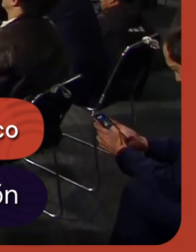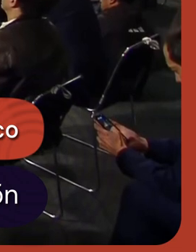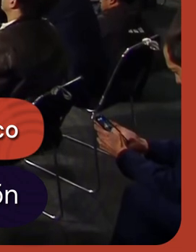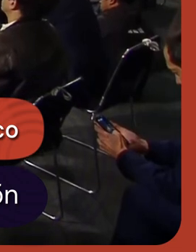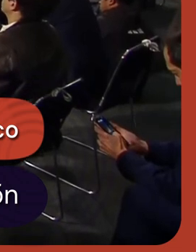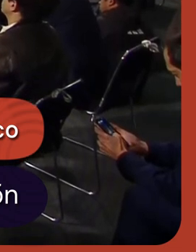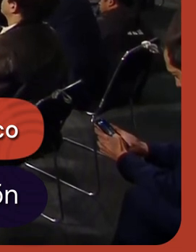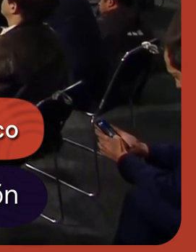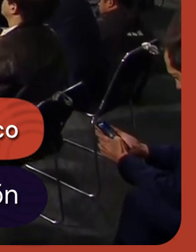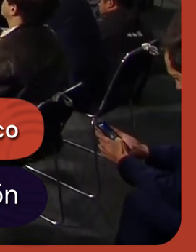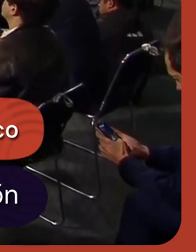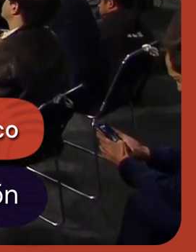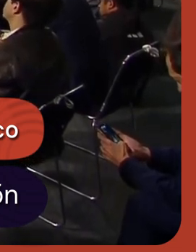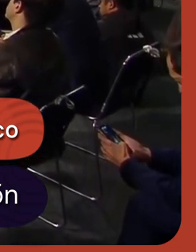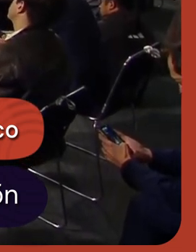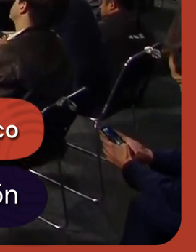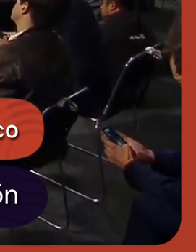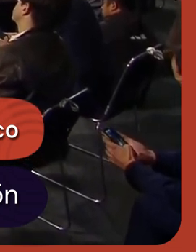me